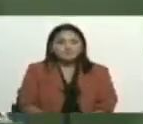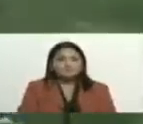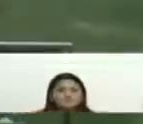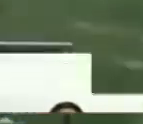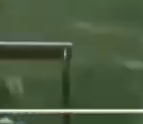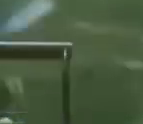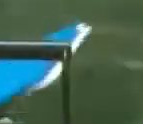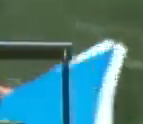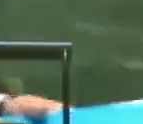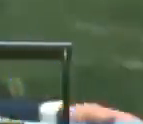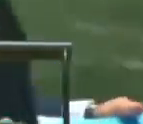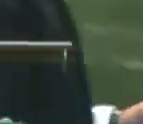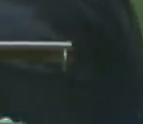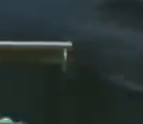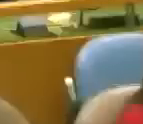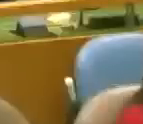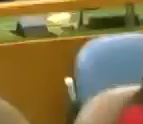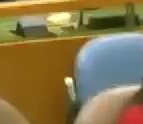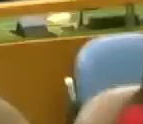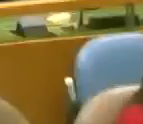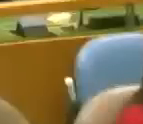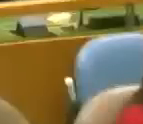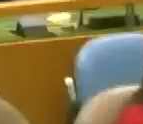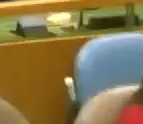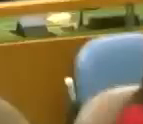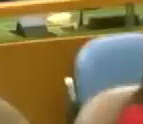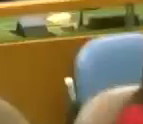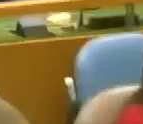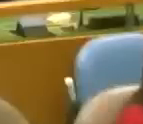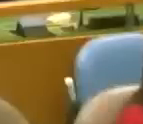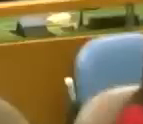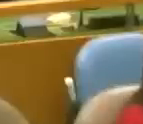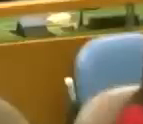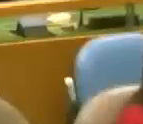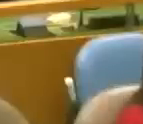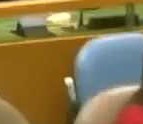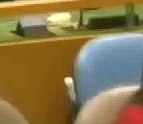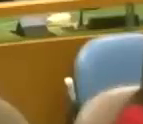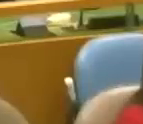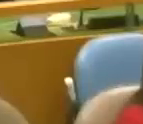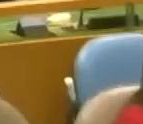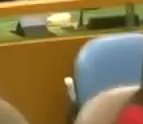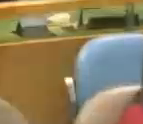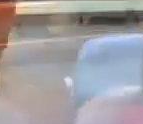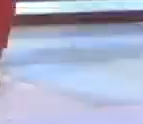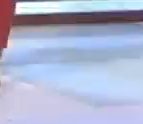I thank the Minister of the People's Power for Foreign Affairs. Gracias al...